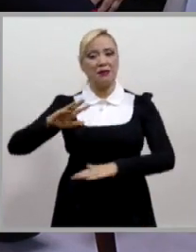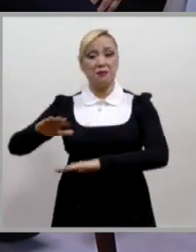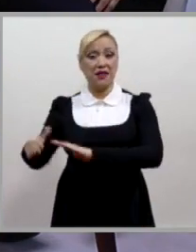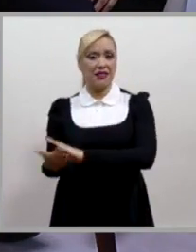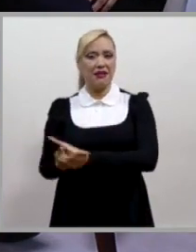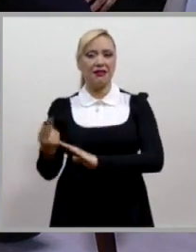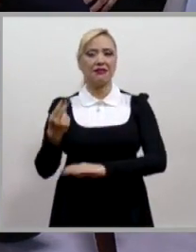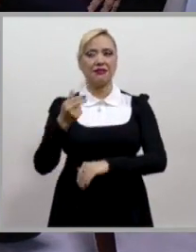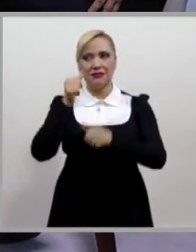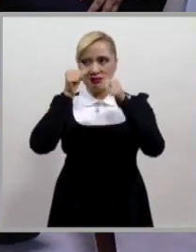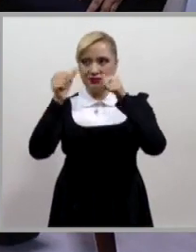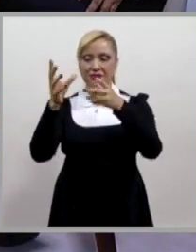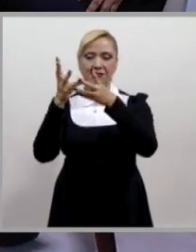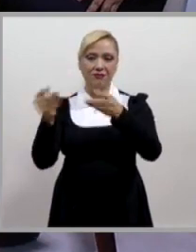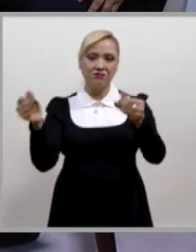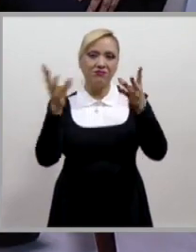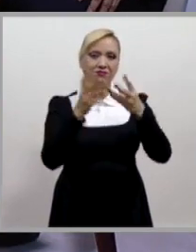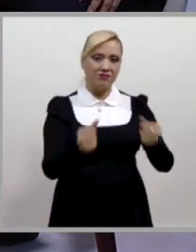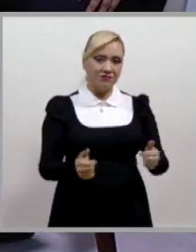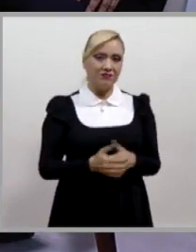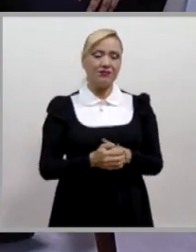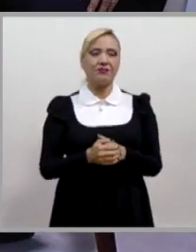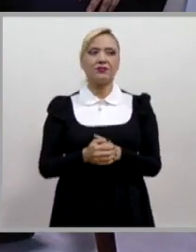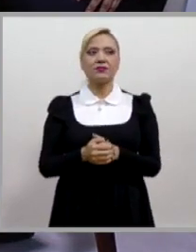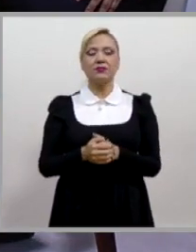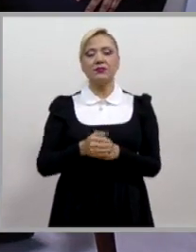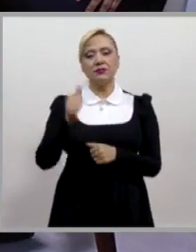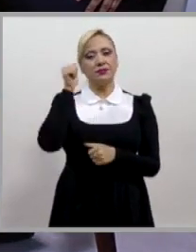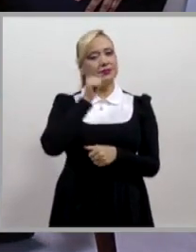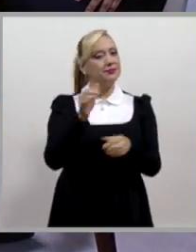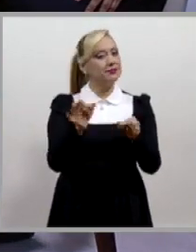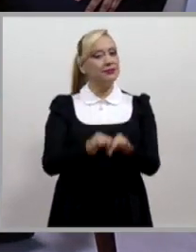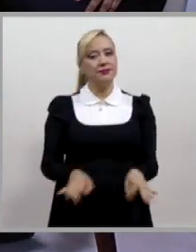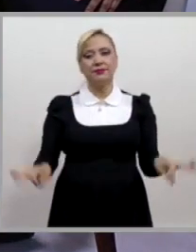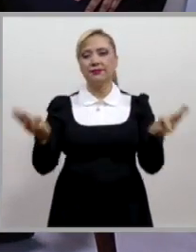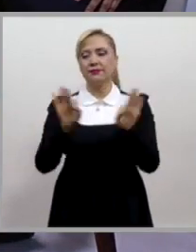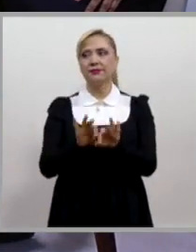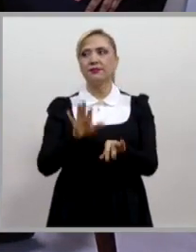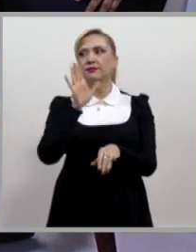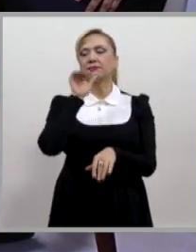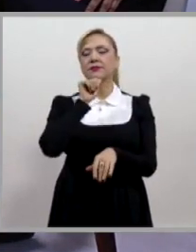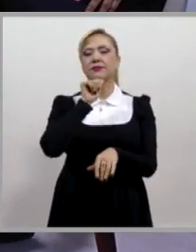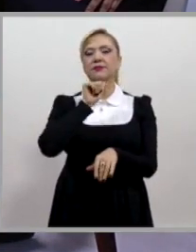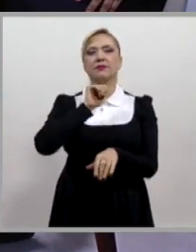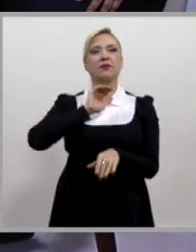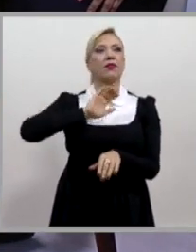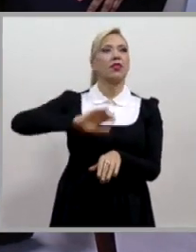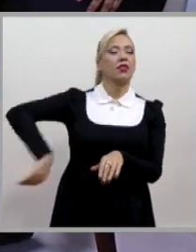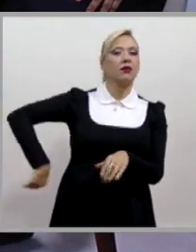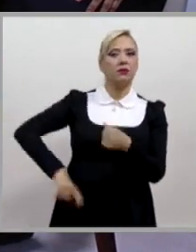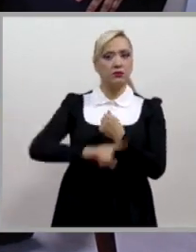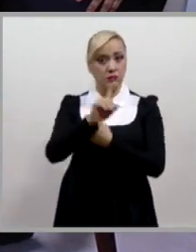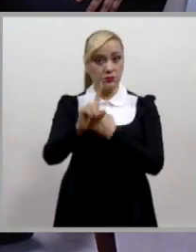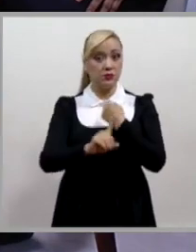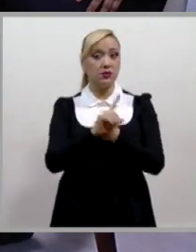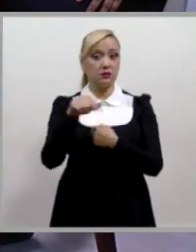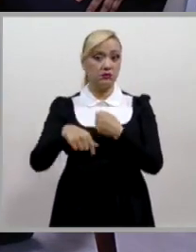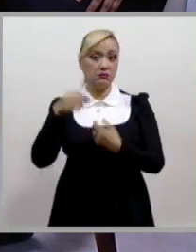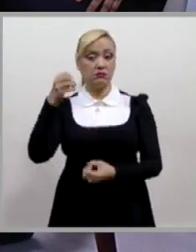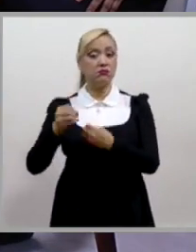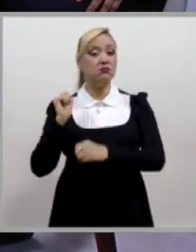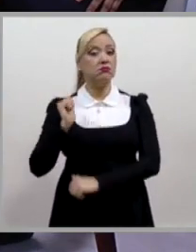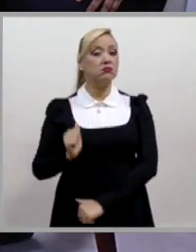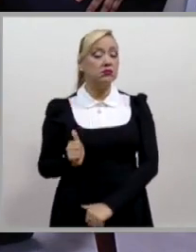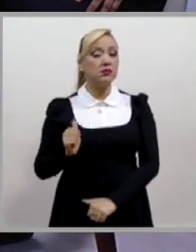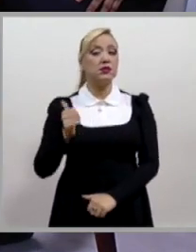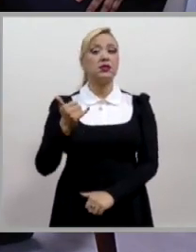Este, Me parece que el tema, por supuesto, que siempre es importante y no se puede dejar de señalar cuando hablamos de desafíos del Poder Judicial